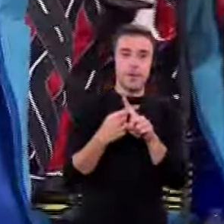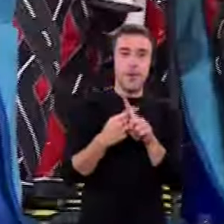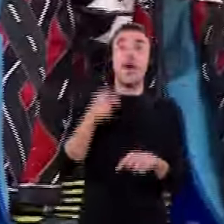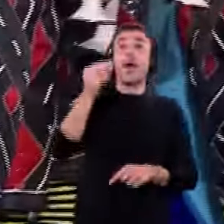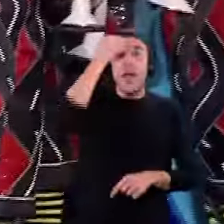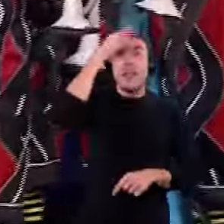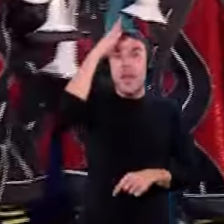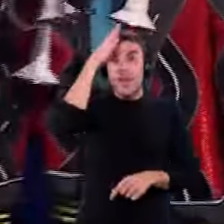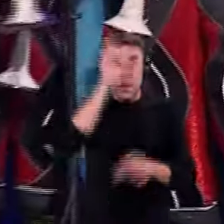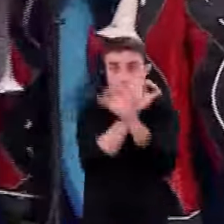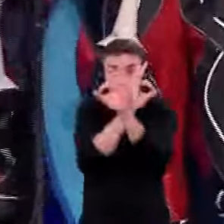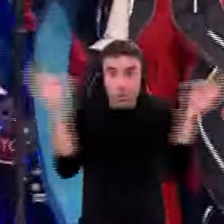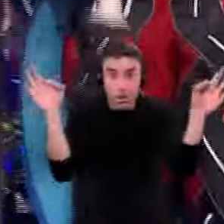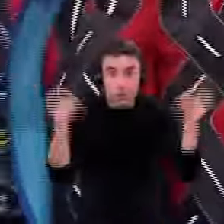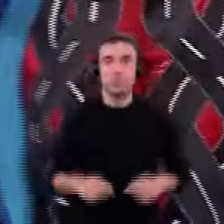inteligencia.